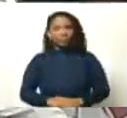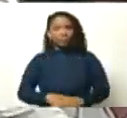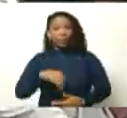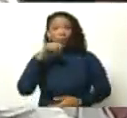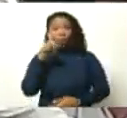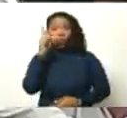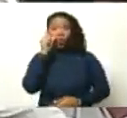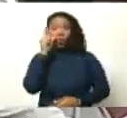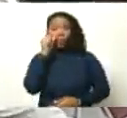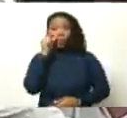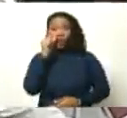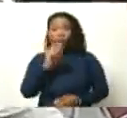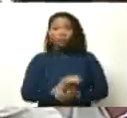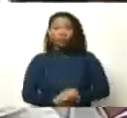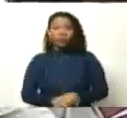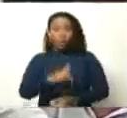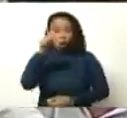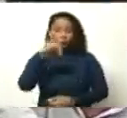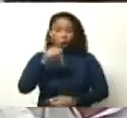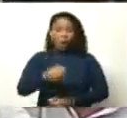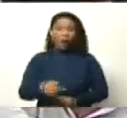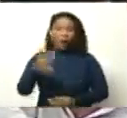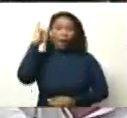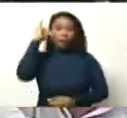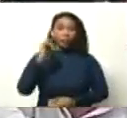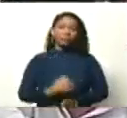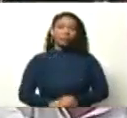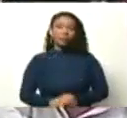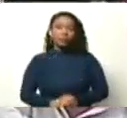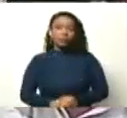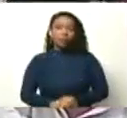hombre que hoy tiene